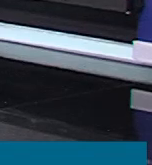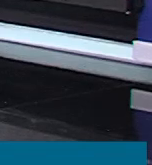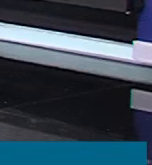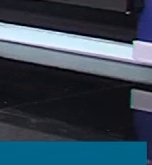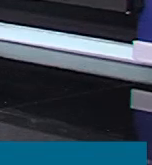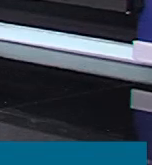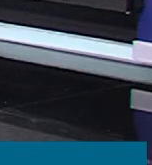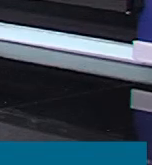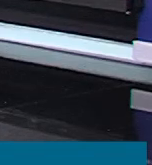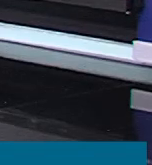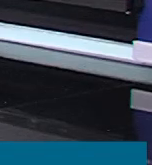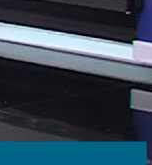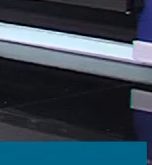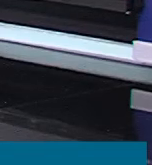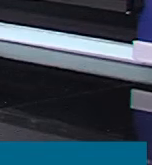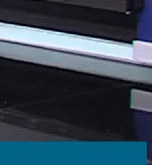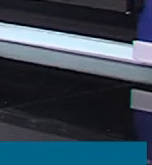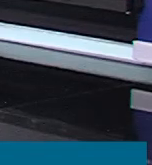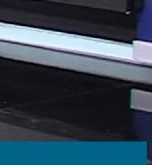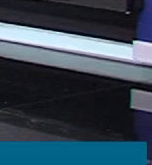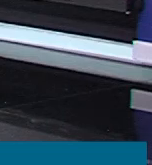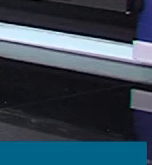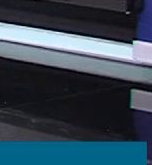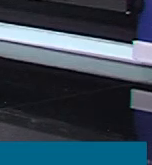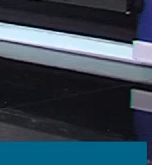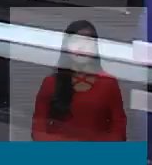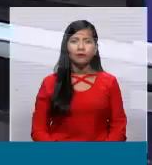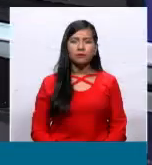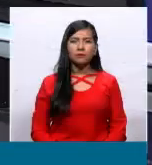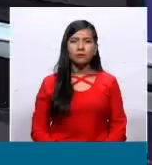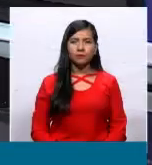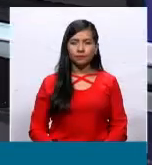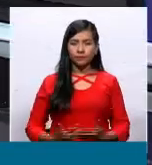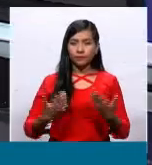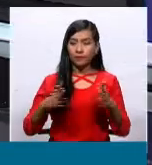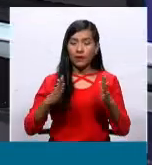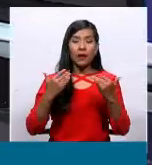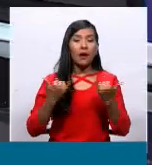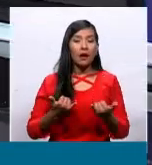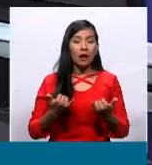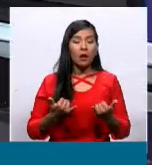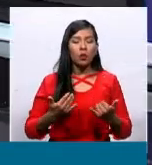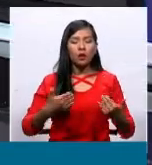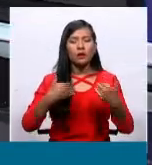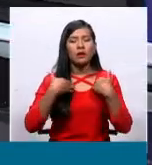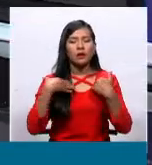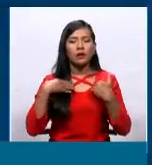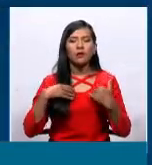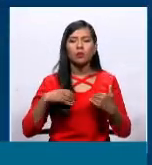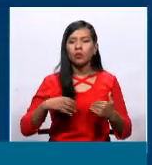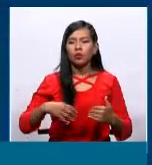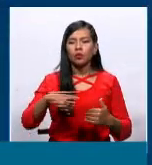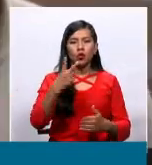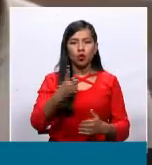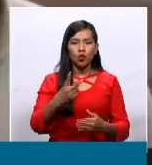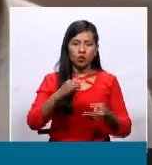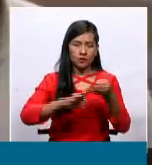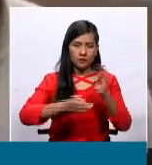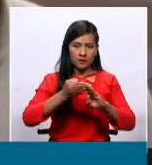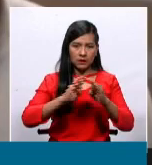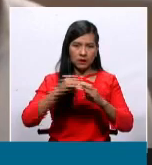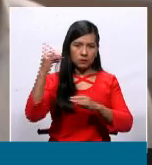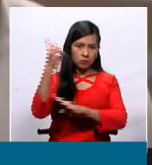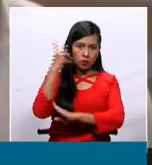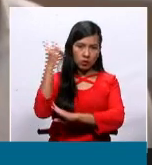más notoria, ¿no? Más importante. Por eso hay como 2 fechas ahora en Bolivia que como